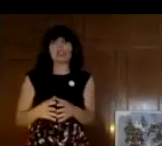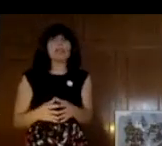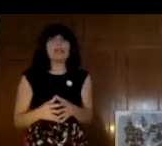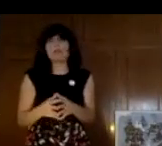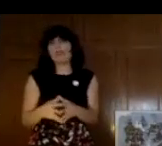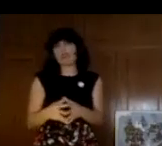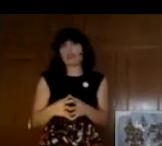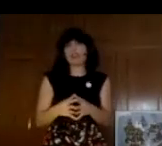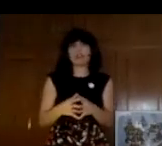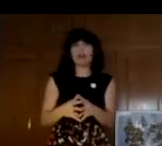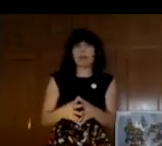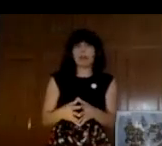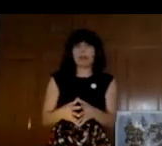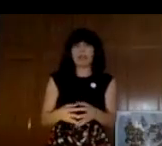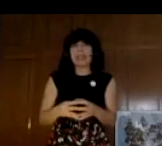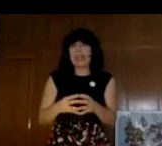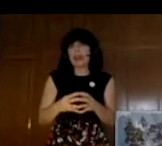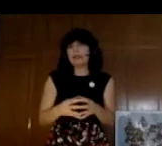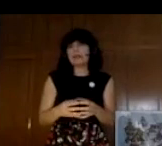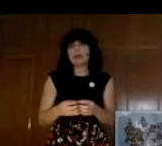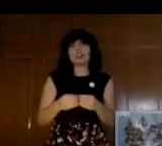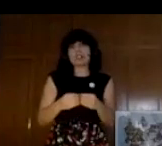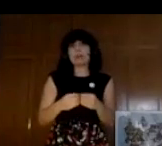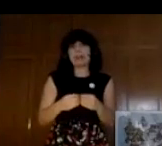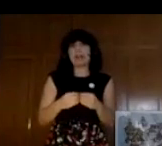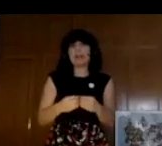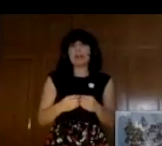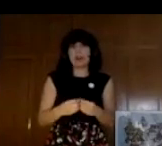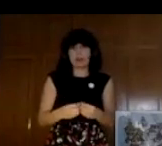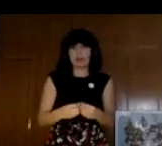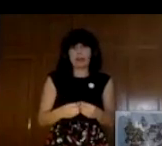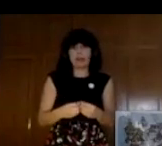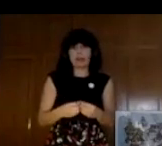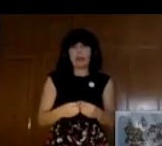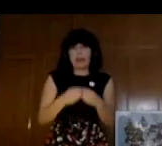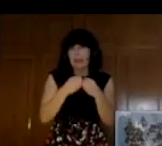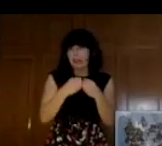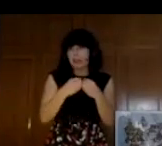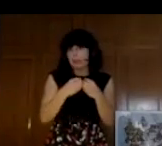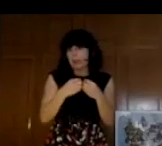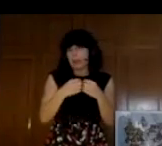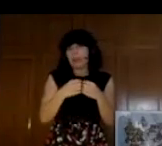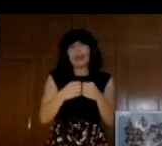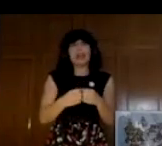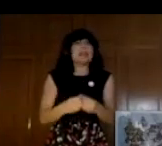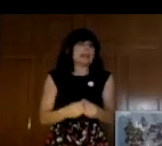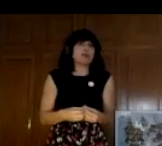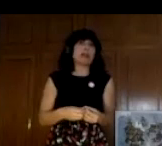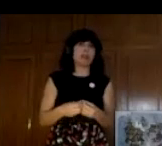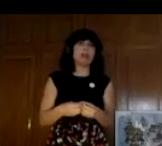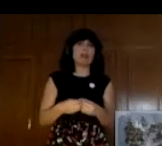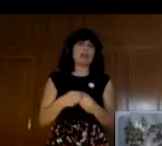Y son debates filosóficos muy complejos que ahora mismo nos han separado tanto de la audiencia que